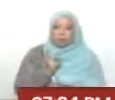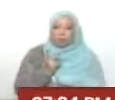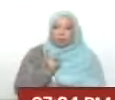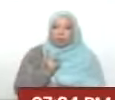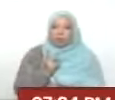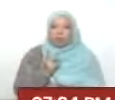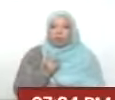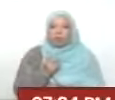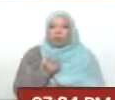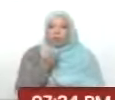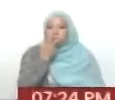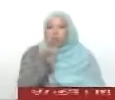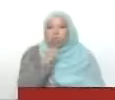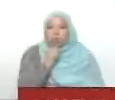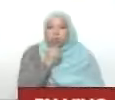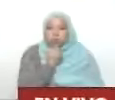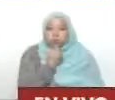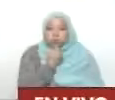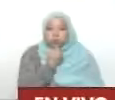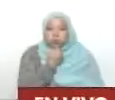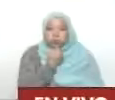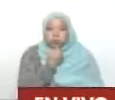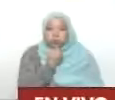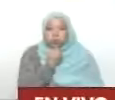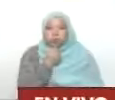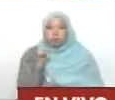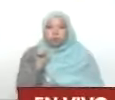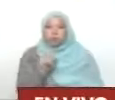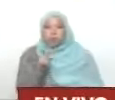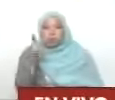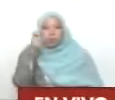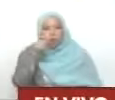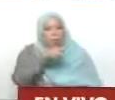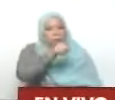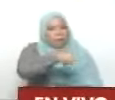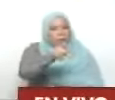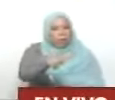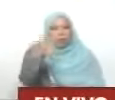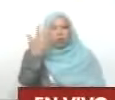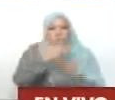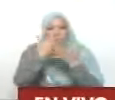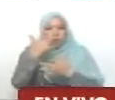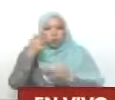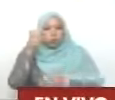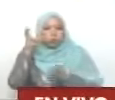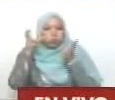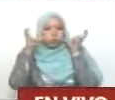Llegamos a Isnotú calladito. Ya yo veo un alboroto en la calle antes de llegar.